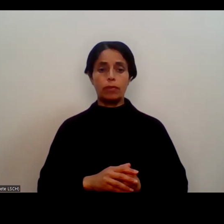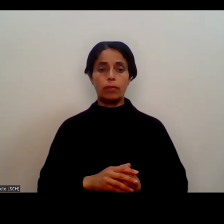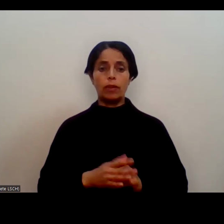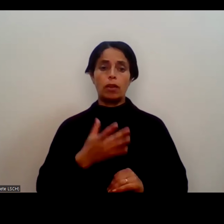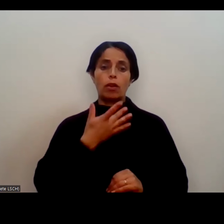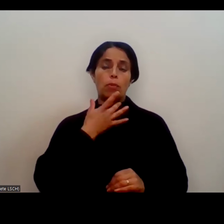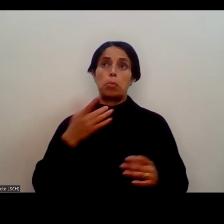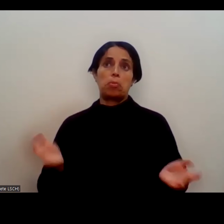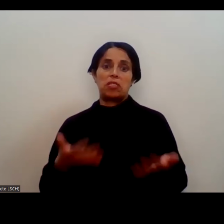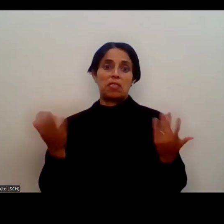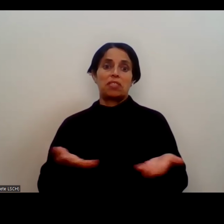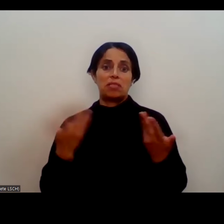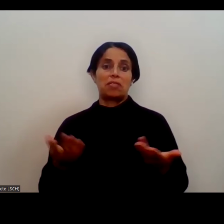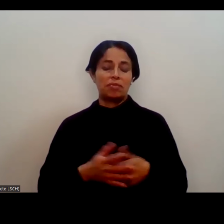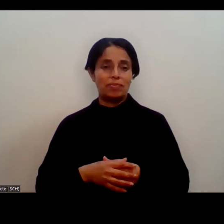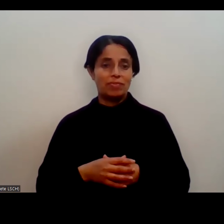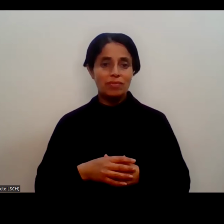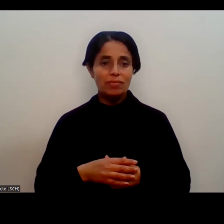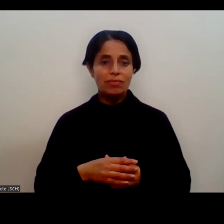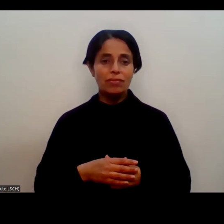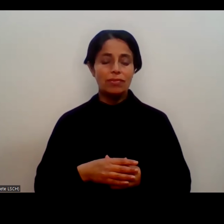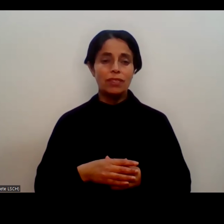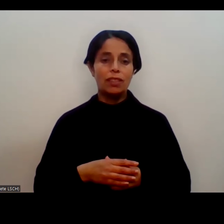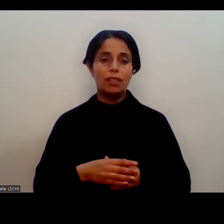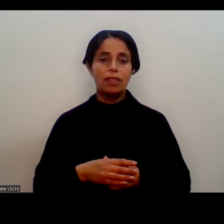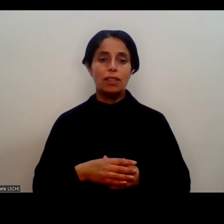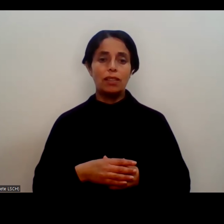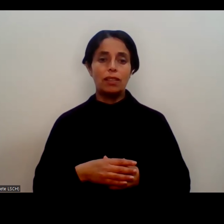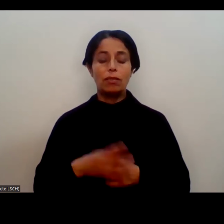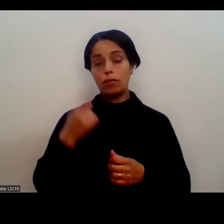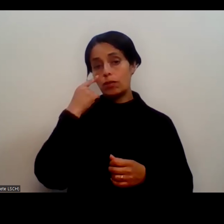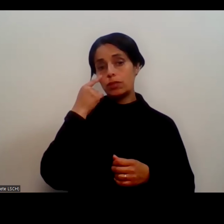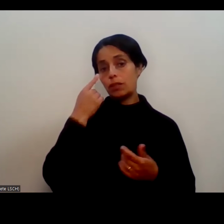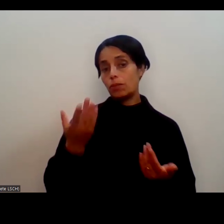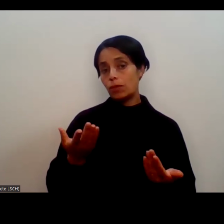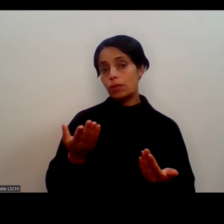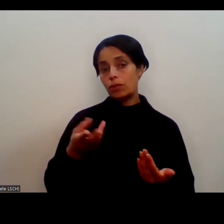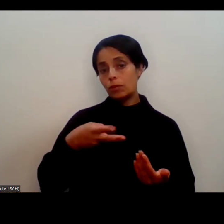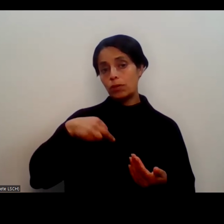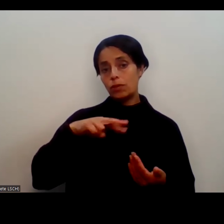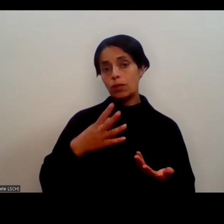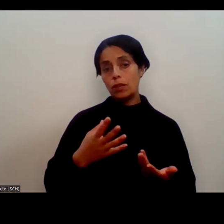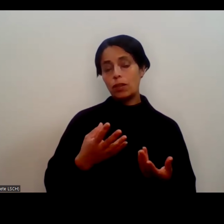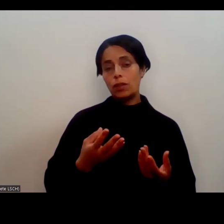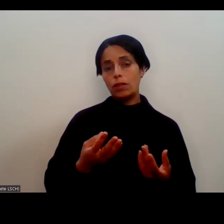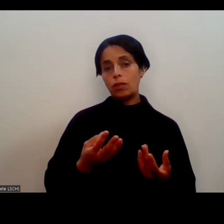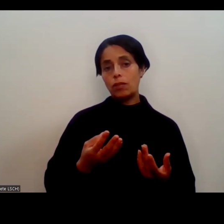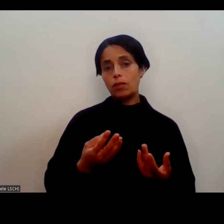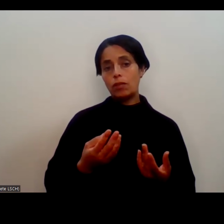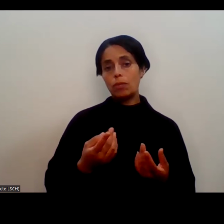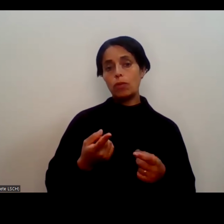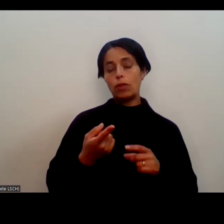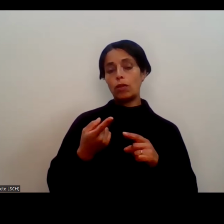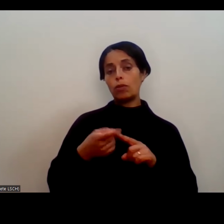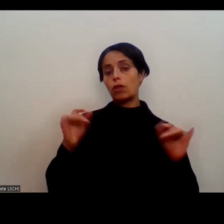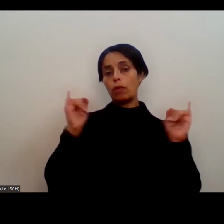evasión, por así decirlo, ¿no? Que es lo que conocemos el criterio en el mundo occidental,